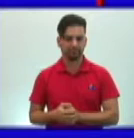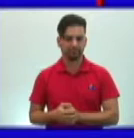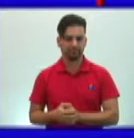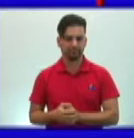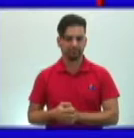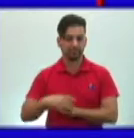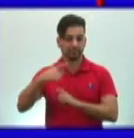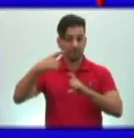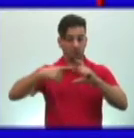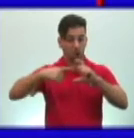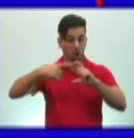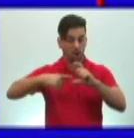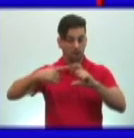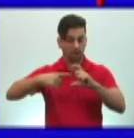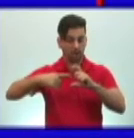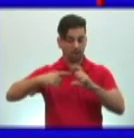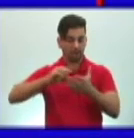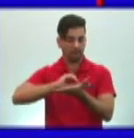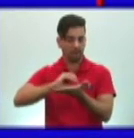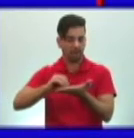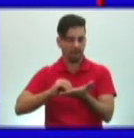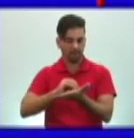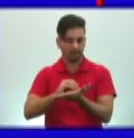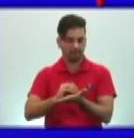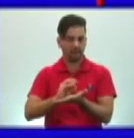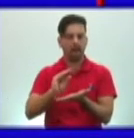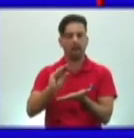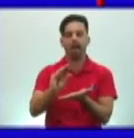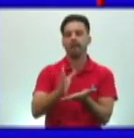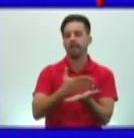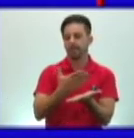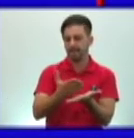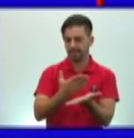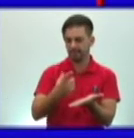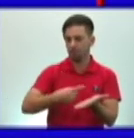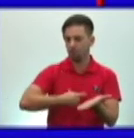contenidos en su libro de texto básico, Cultura Política,